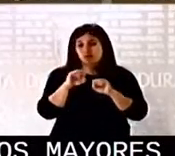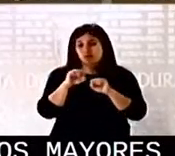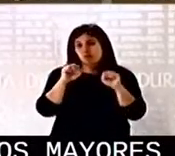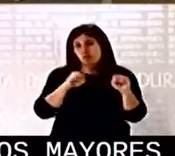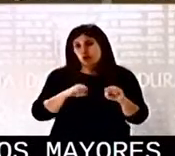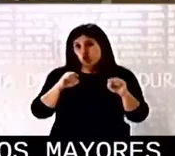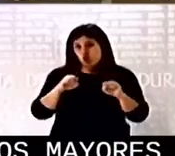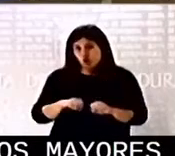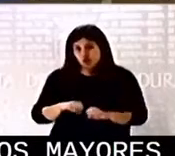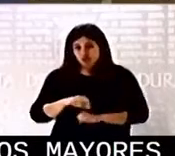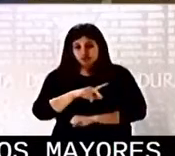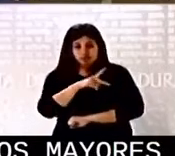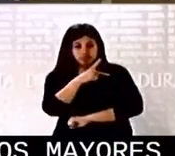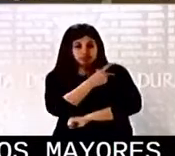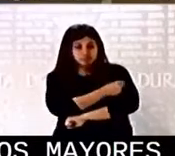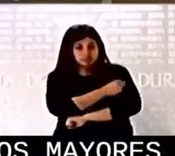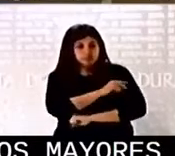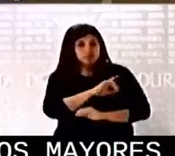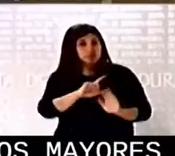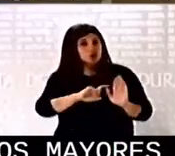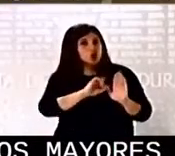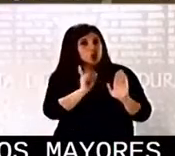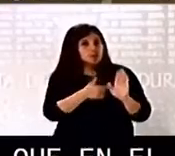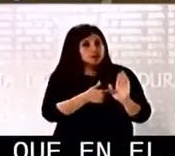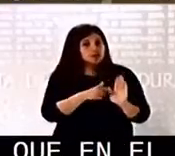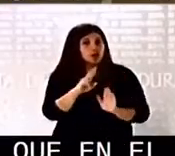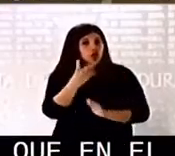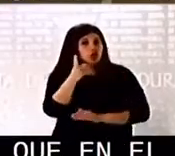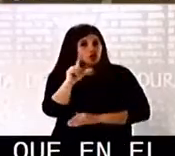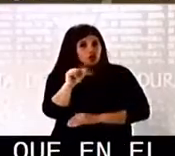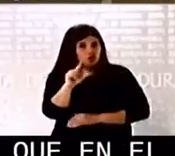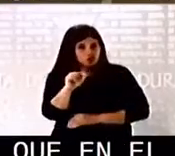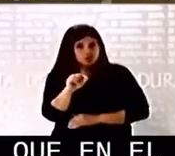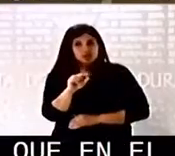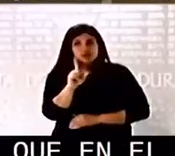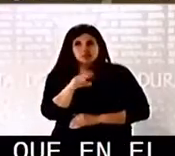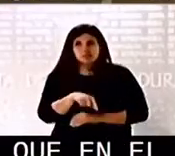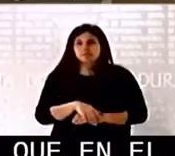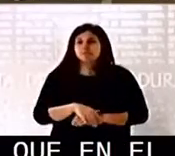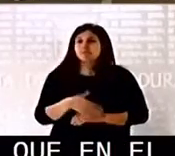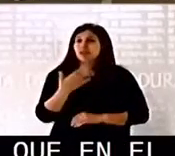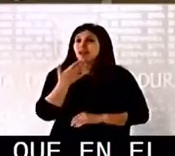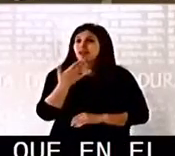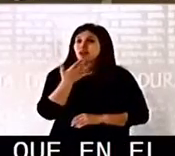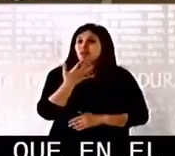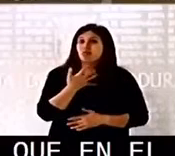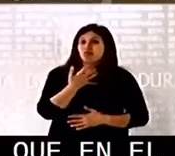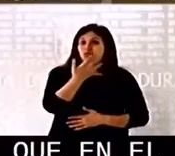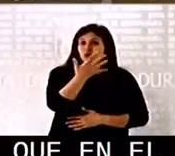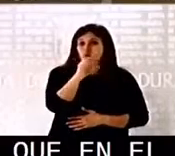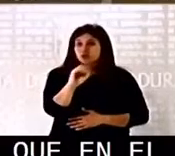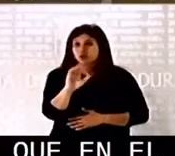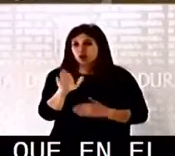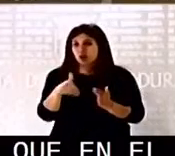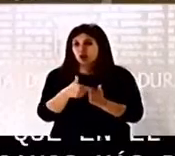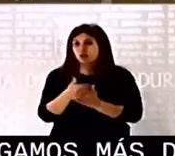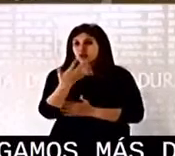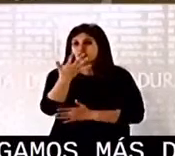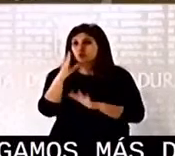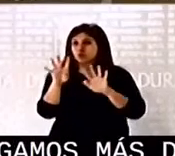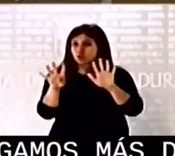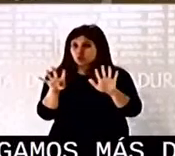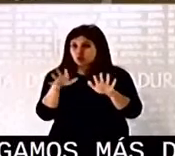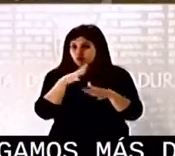completa, y que en el tramo de edad de los 50 a 59 años hoy tengamos más de un